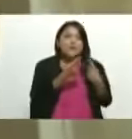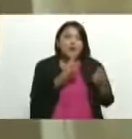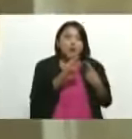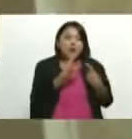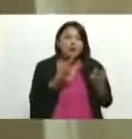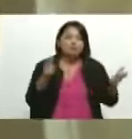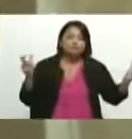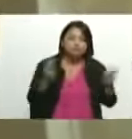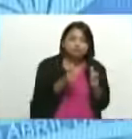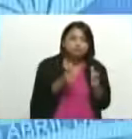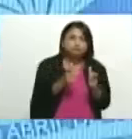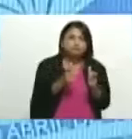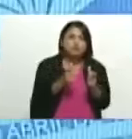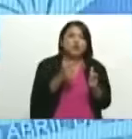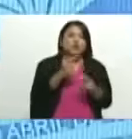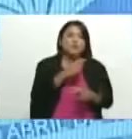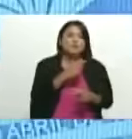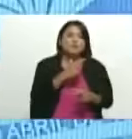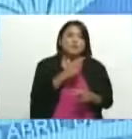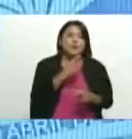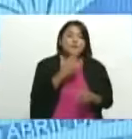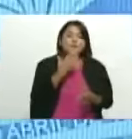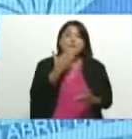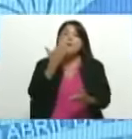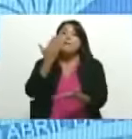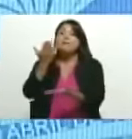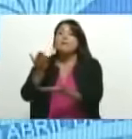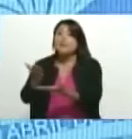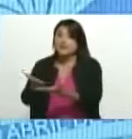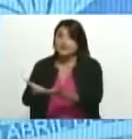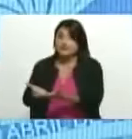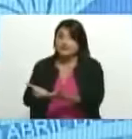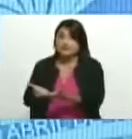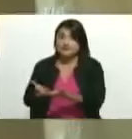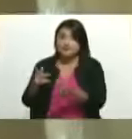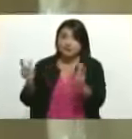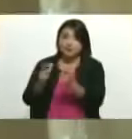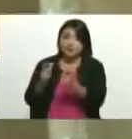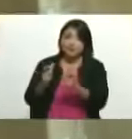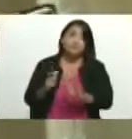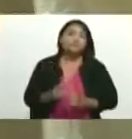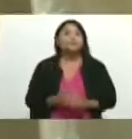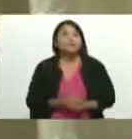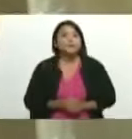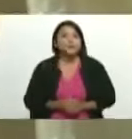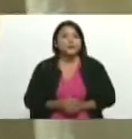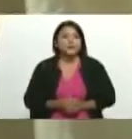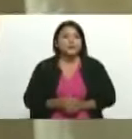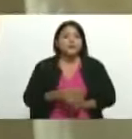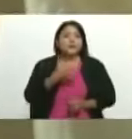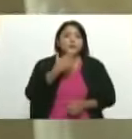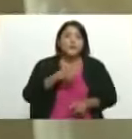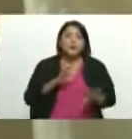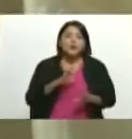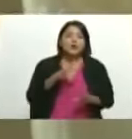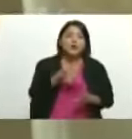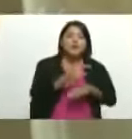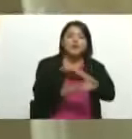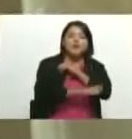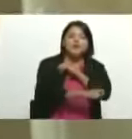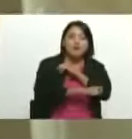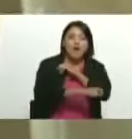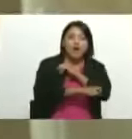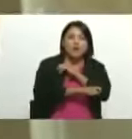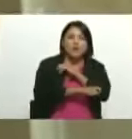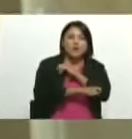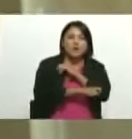con la comisión. Vamos a solicitar la reunión de la comisión de verificación. Ok, ¿hacia dónde se dirige si se está hablando pues de un fraude? ¿Dónde